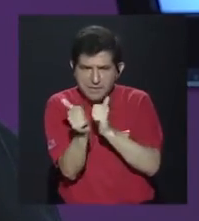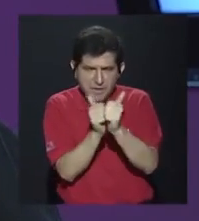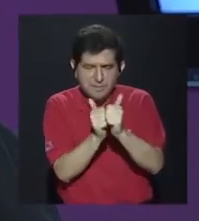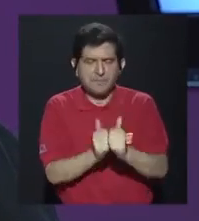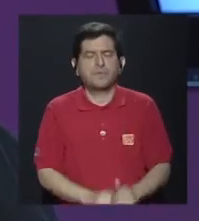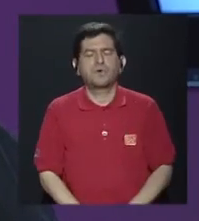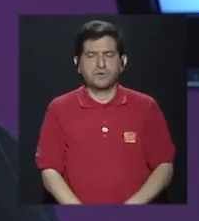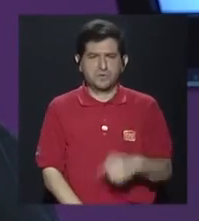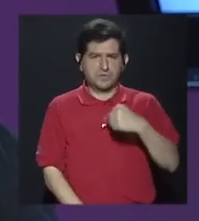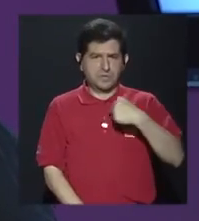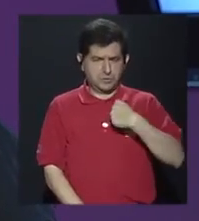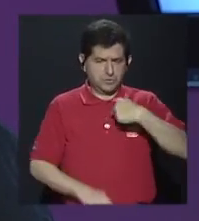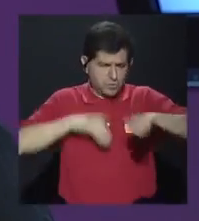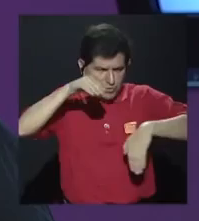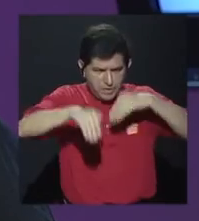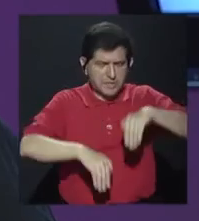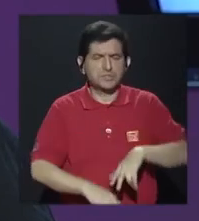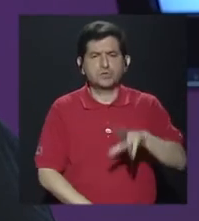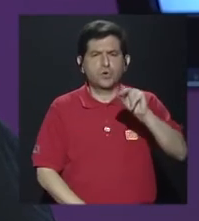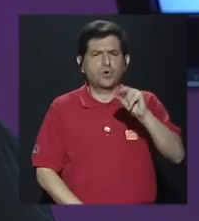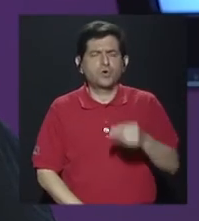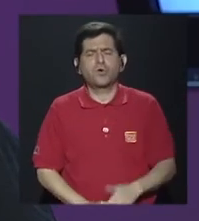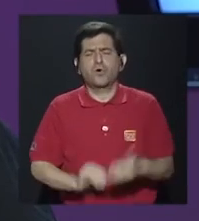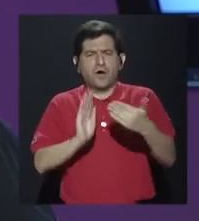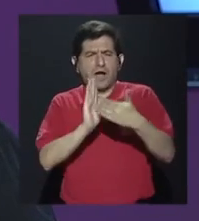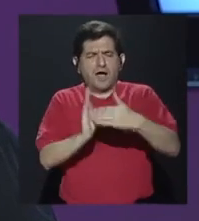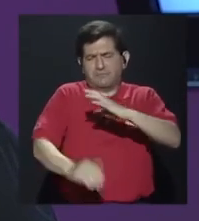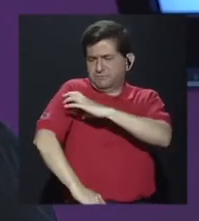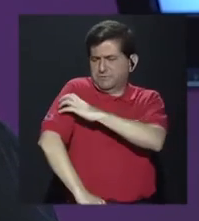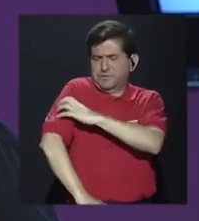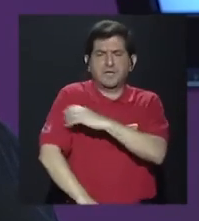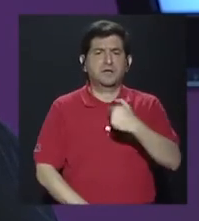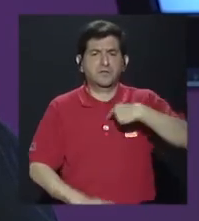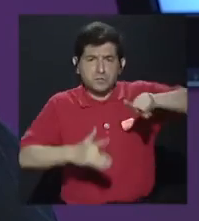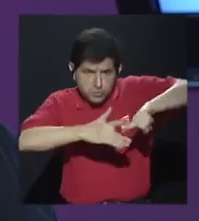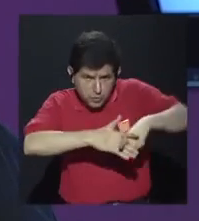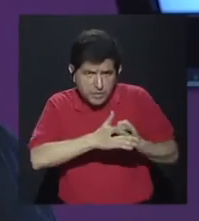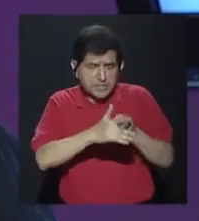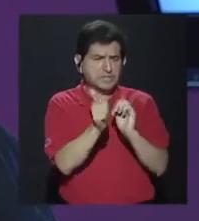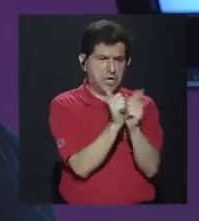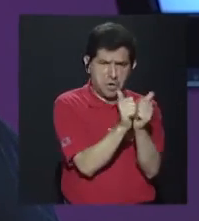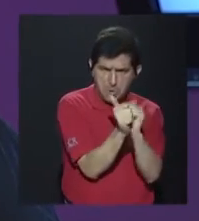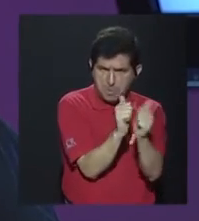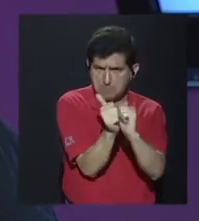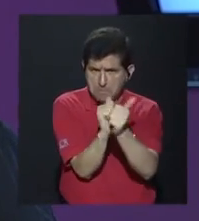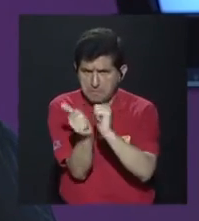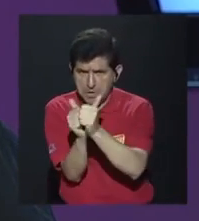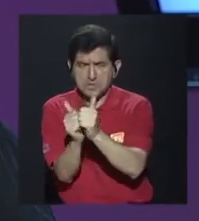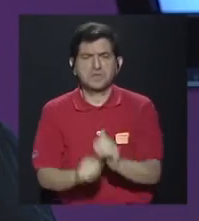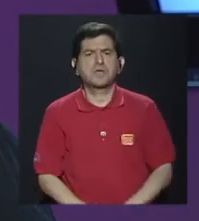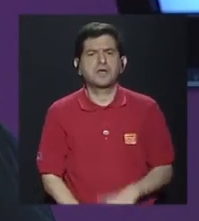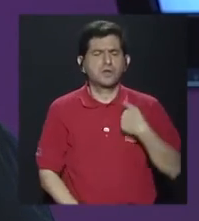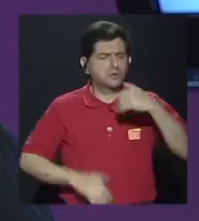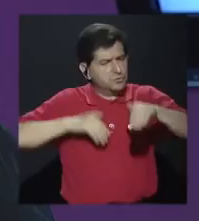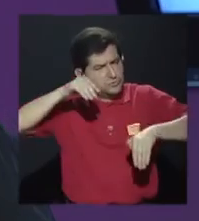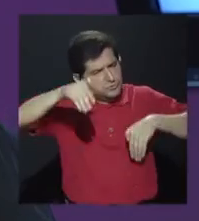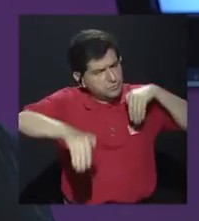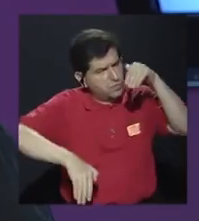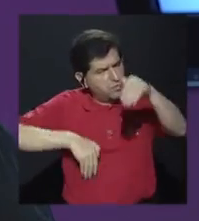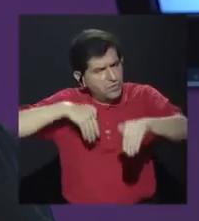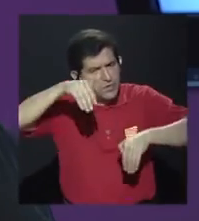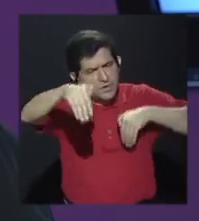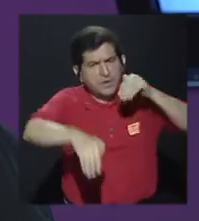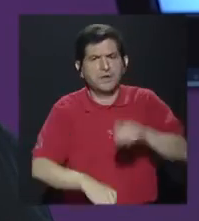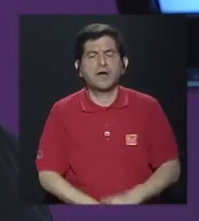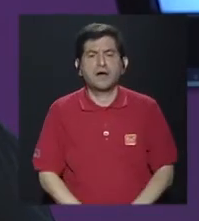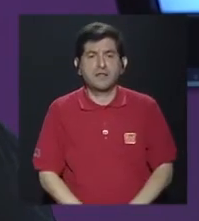no atrofiarme tanto. Por lo tanto, empecé a introducirme a competencias, a nadar